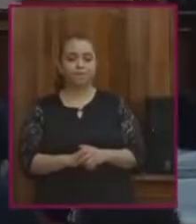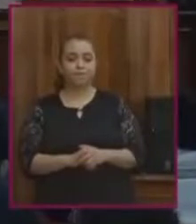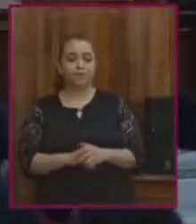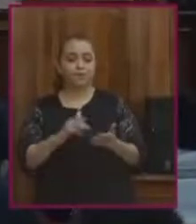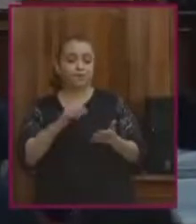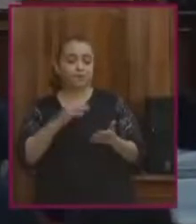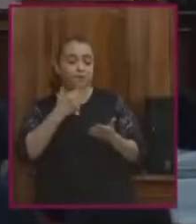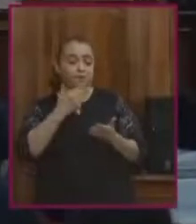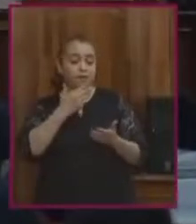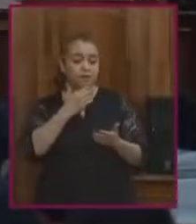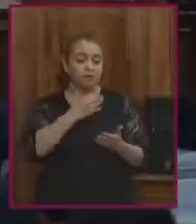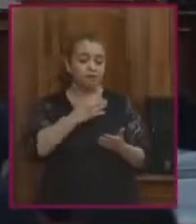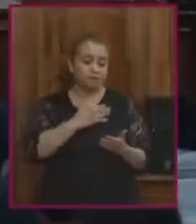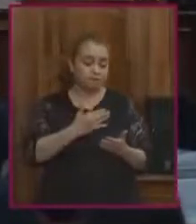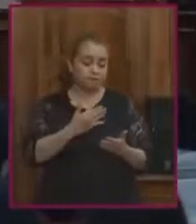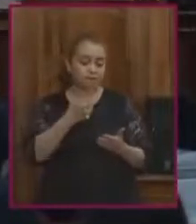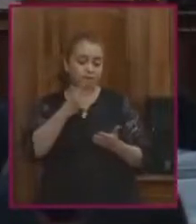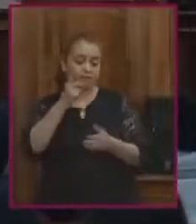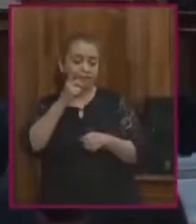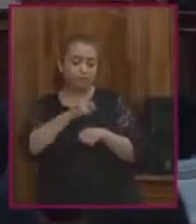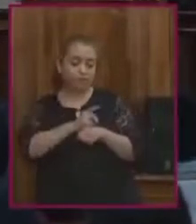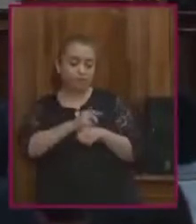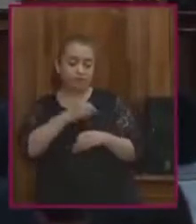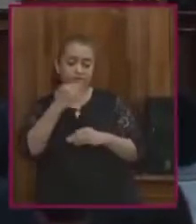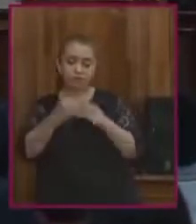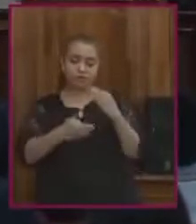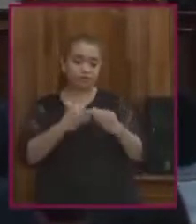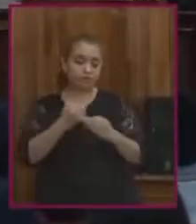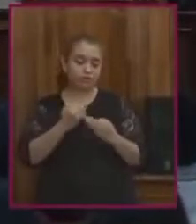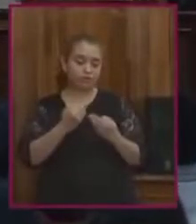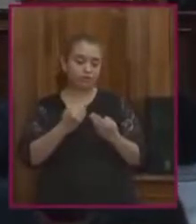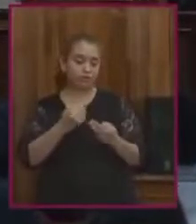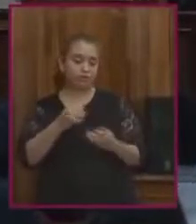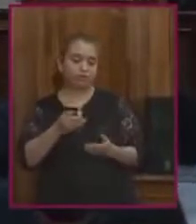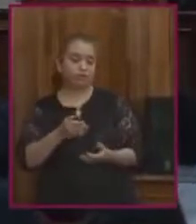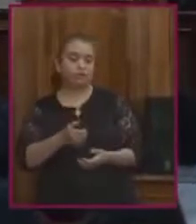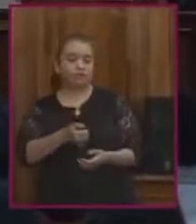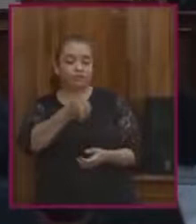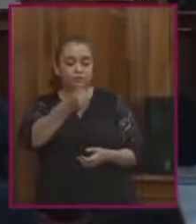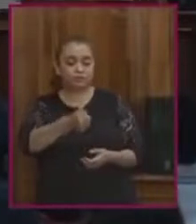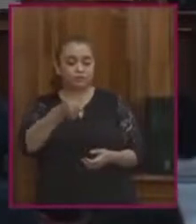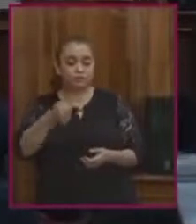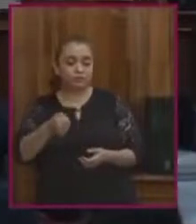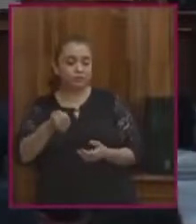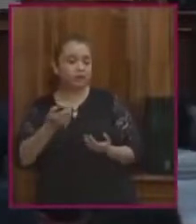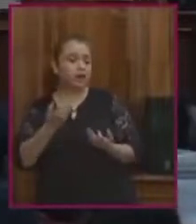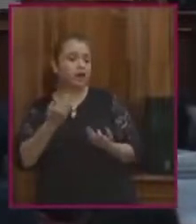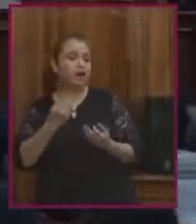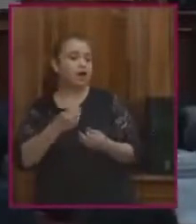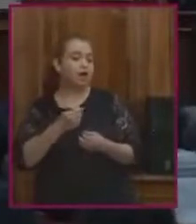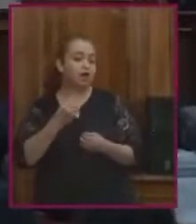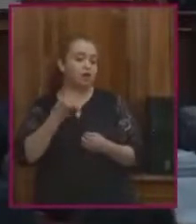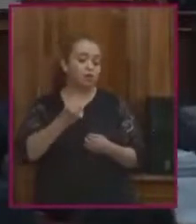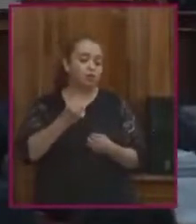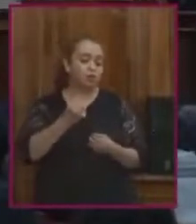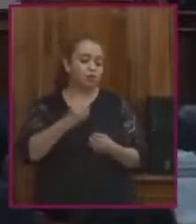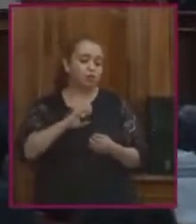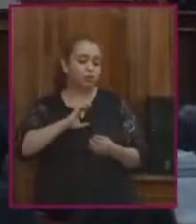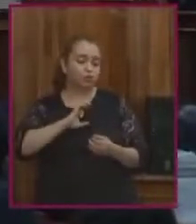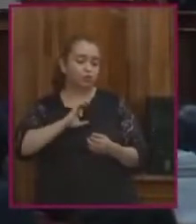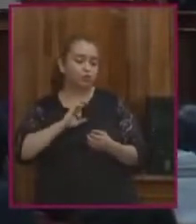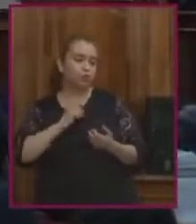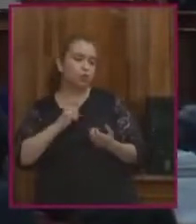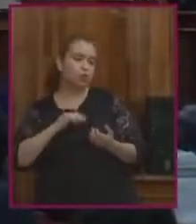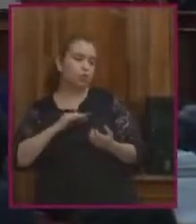Muy buenos días a todas, a todos. Saludo con mucho gusto a quien tengo el honor de